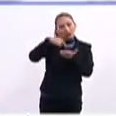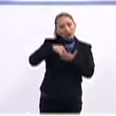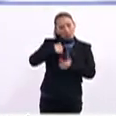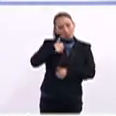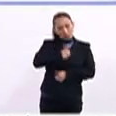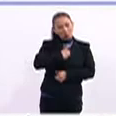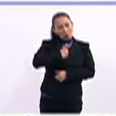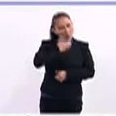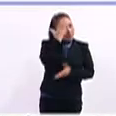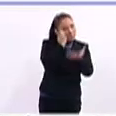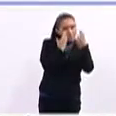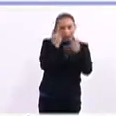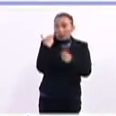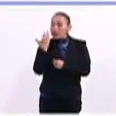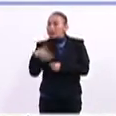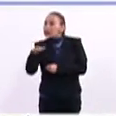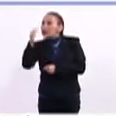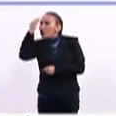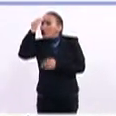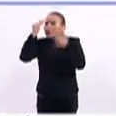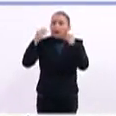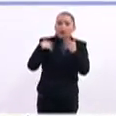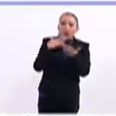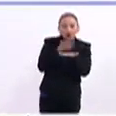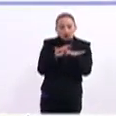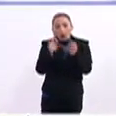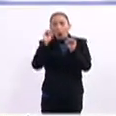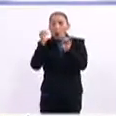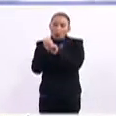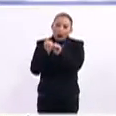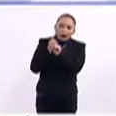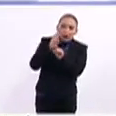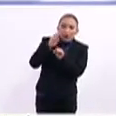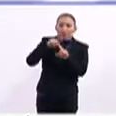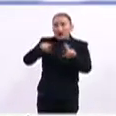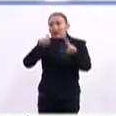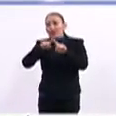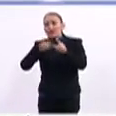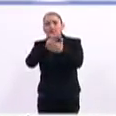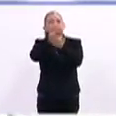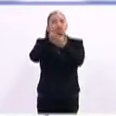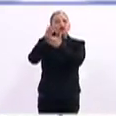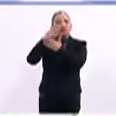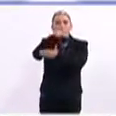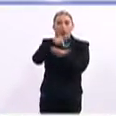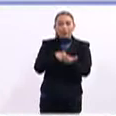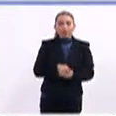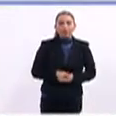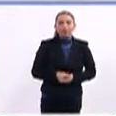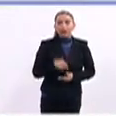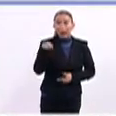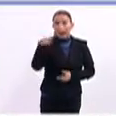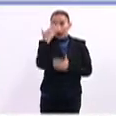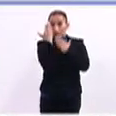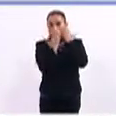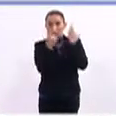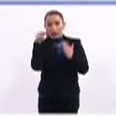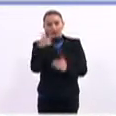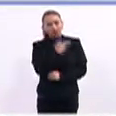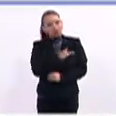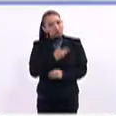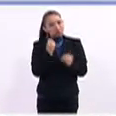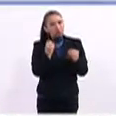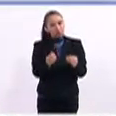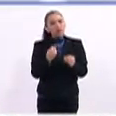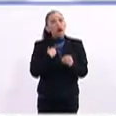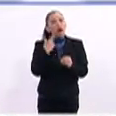un autodidacta, pues busca el conocimiento teórico o práctico desde distintas fuentes. Estudiar es algo que disfruta